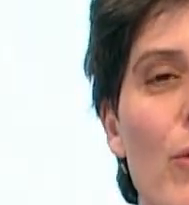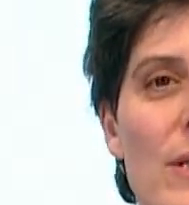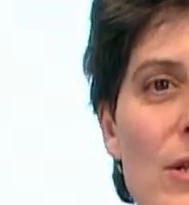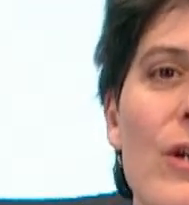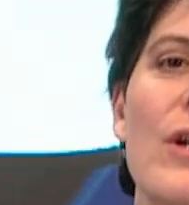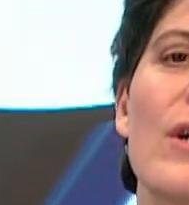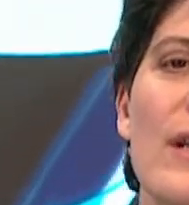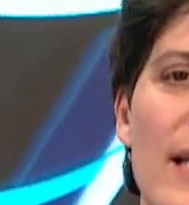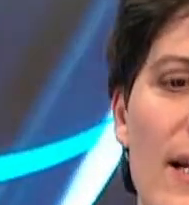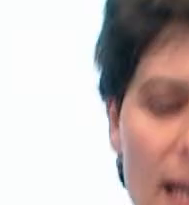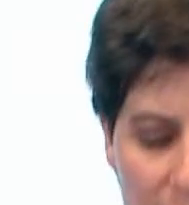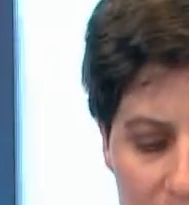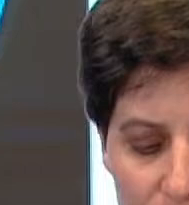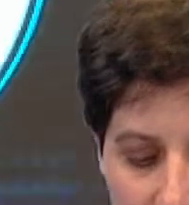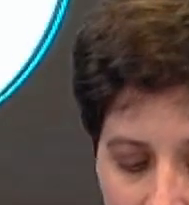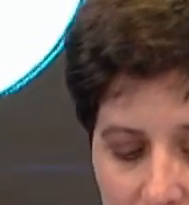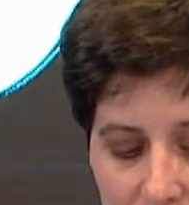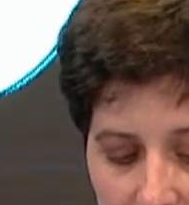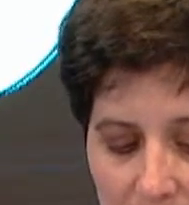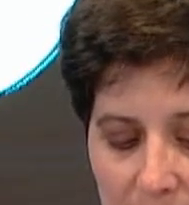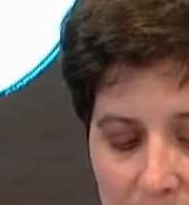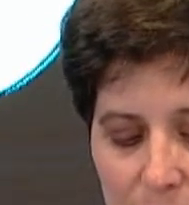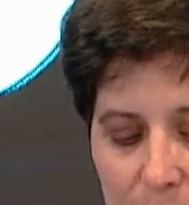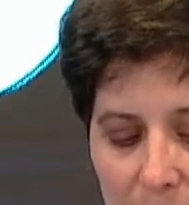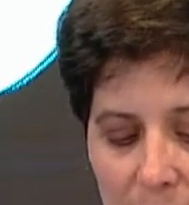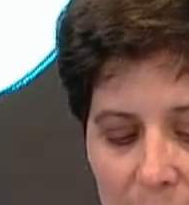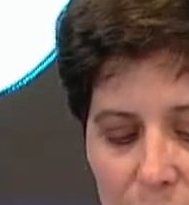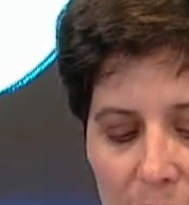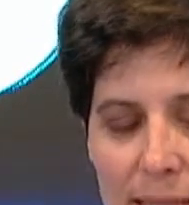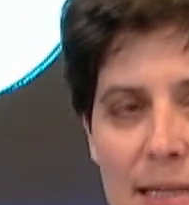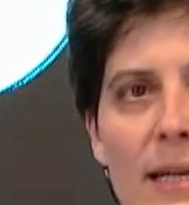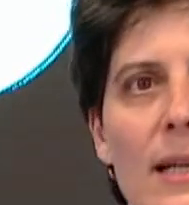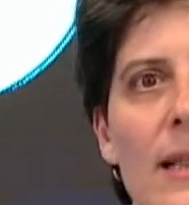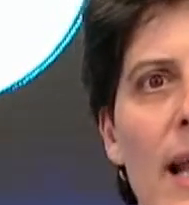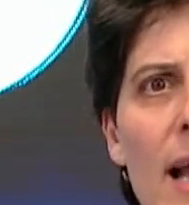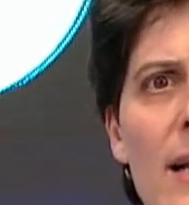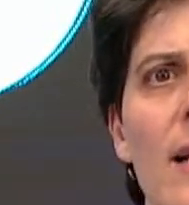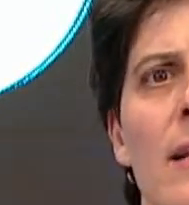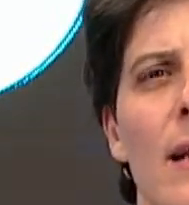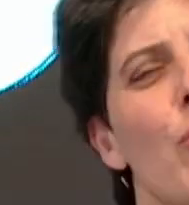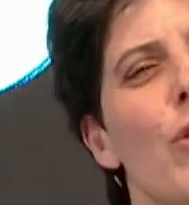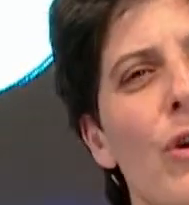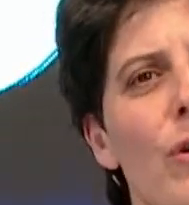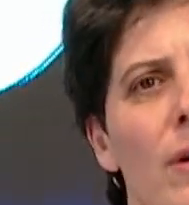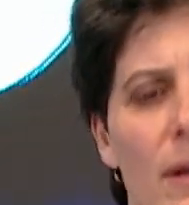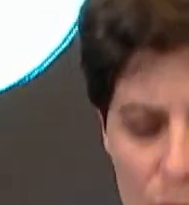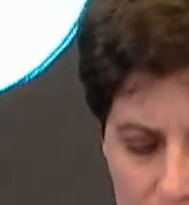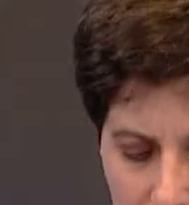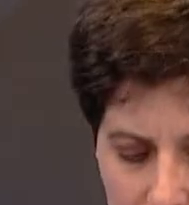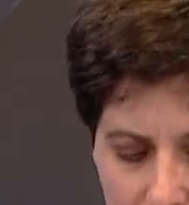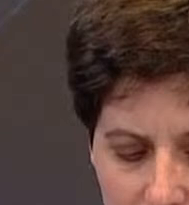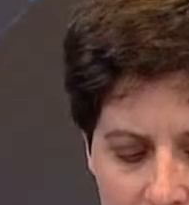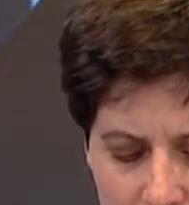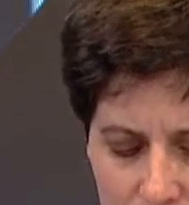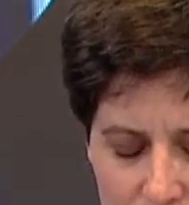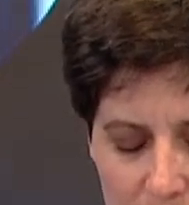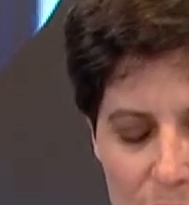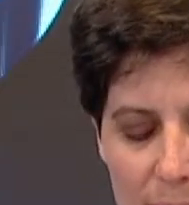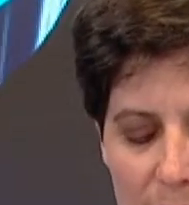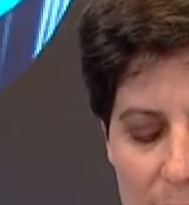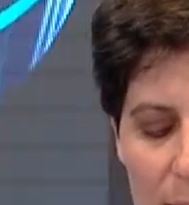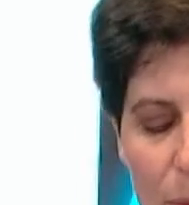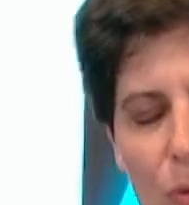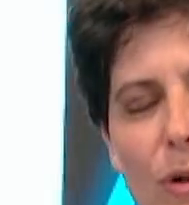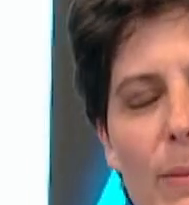para la aprobación de la ley Nicolás, que es en homenaje a Nicolás de Ana, que murió justamente hace algunos